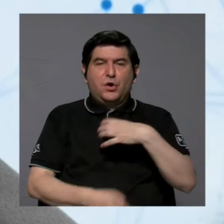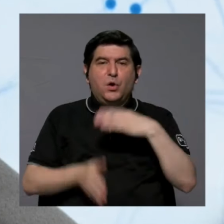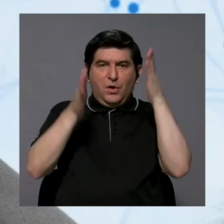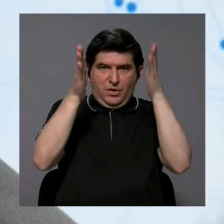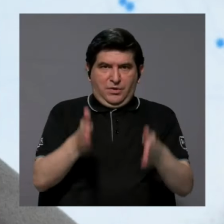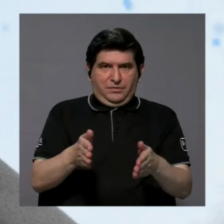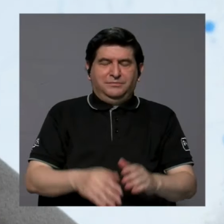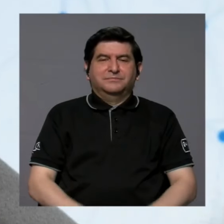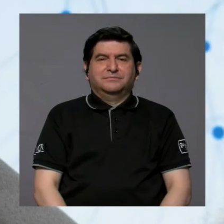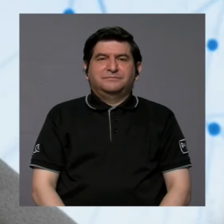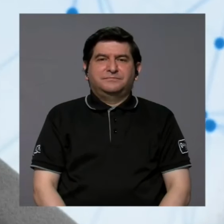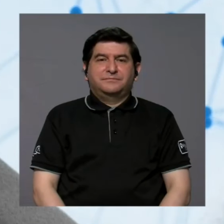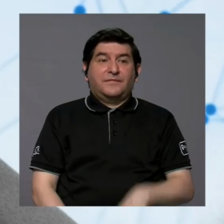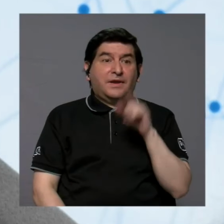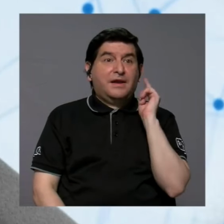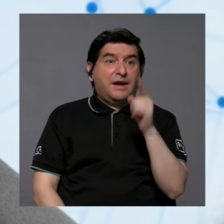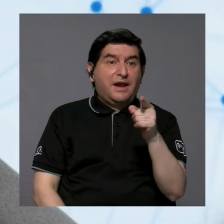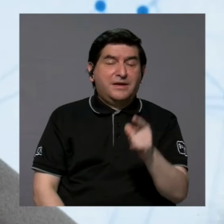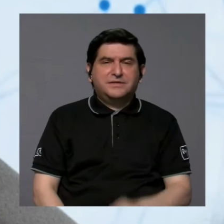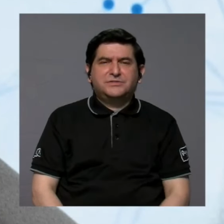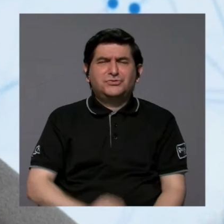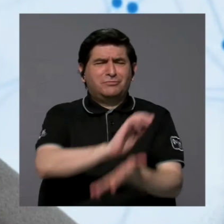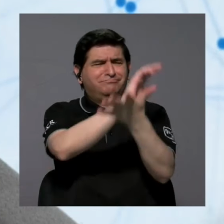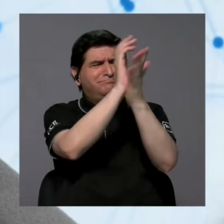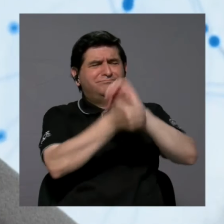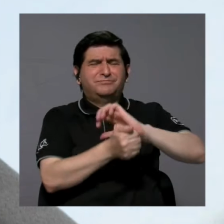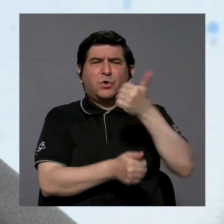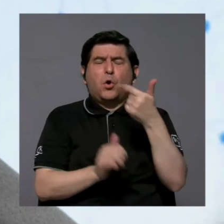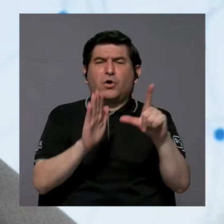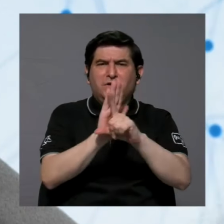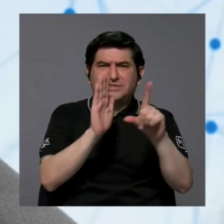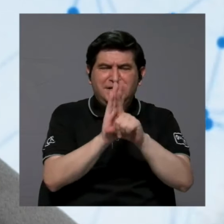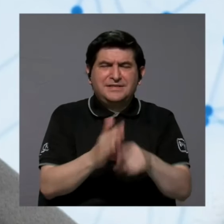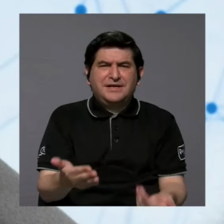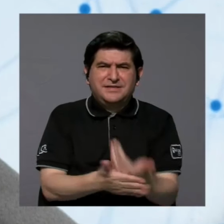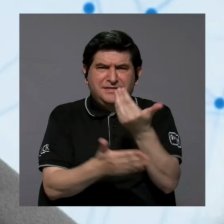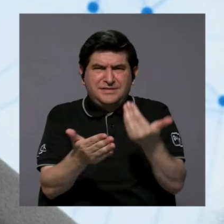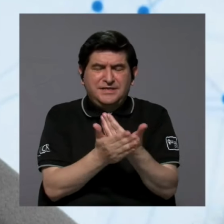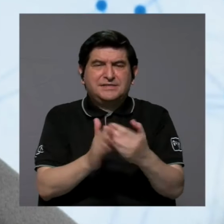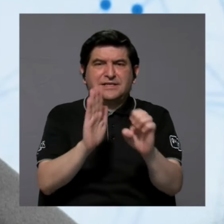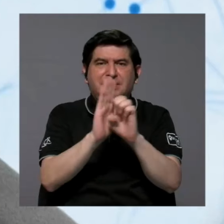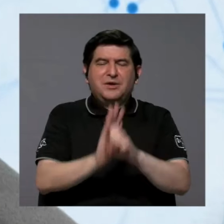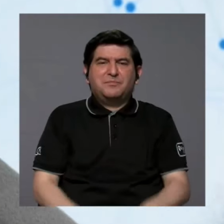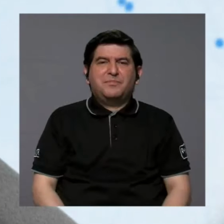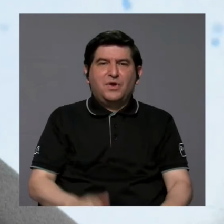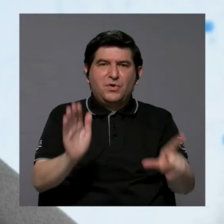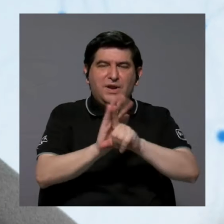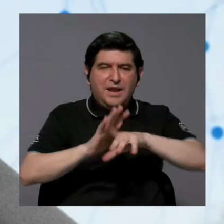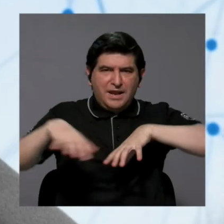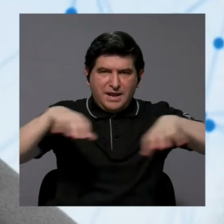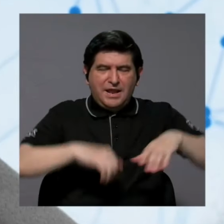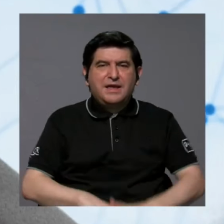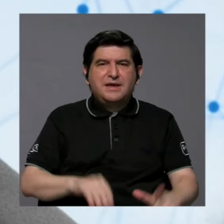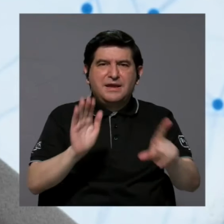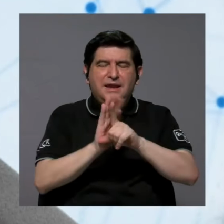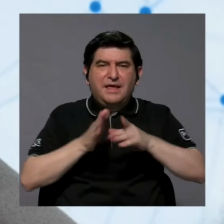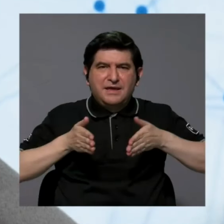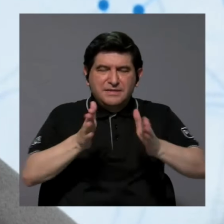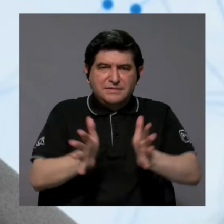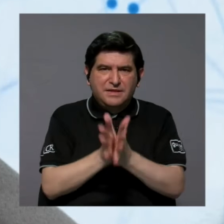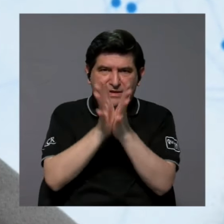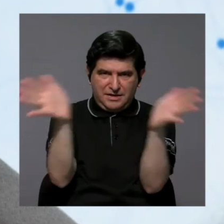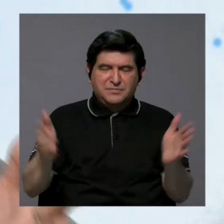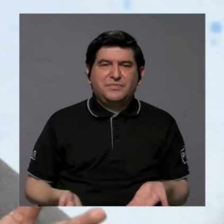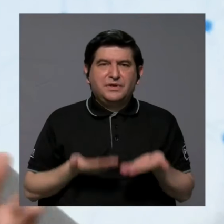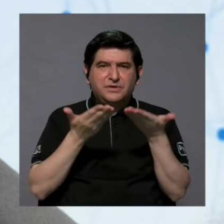del propietario. Y esto ha sido cambiado por otras legislaciones más recientes, por ejemplo, la ley de movilidad, la ley de caminos públicos